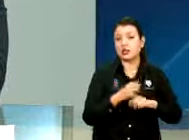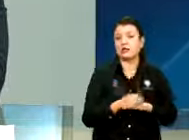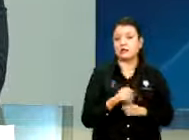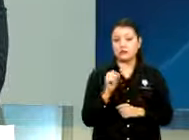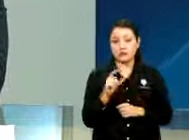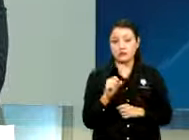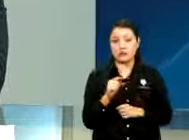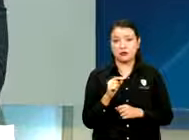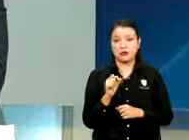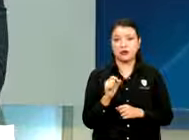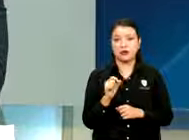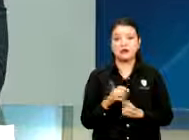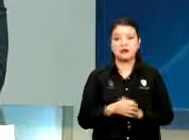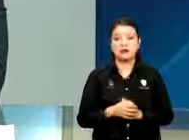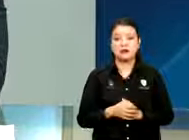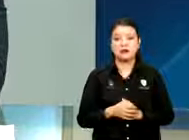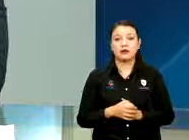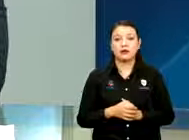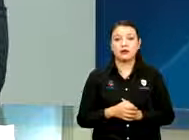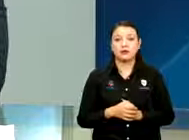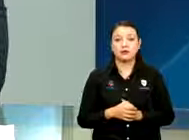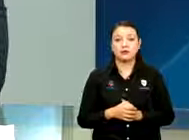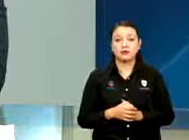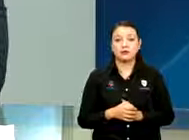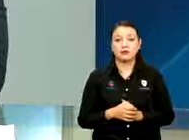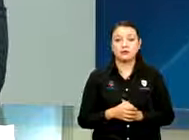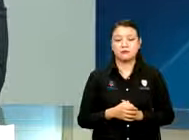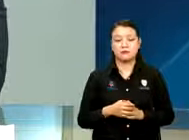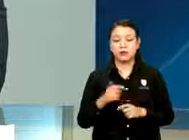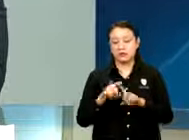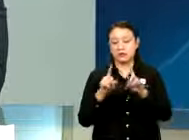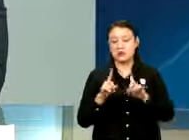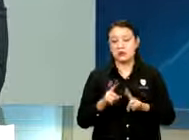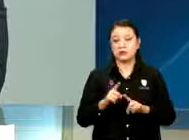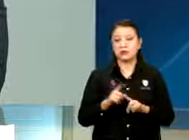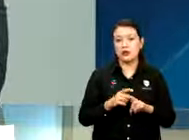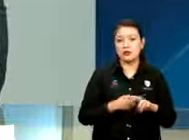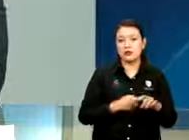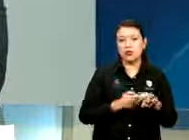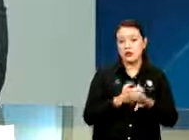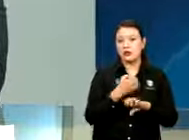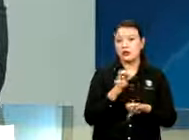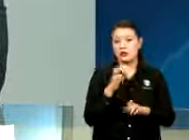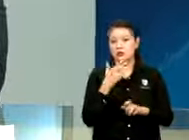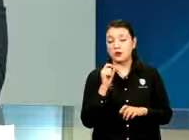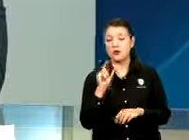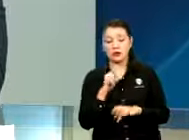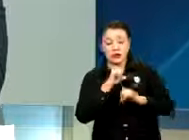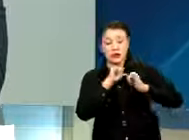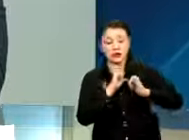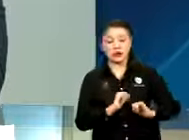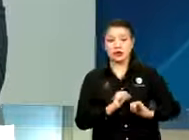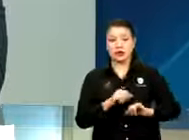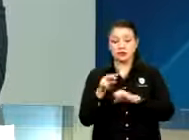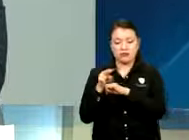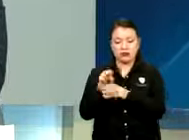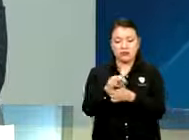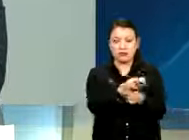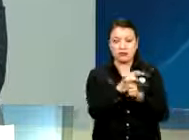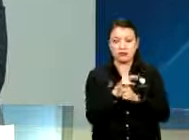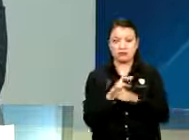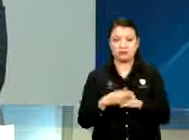auditoría superior del estado así como algunos otros entes que también comparten las obligaciones de fiscalización en los cuales